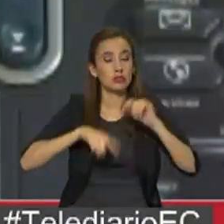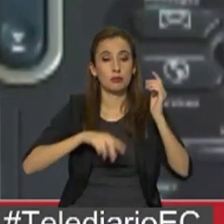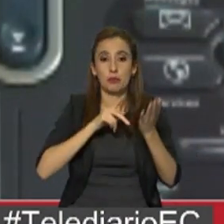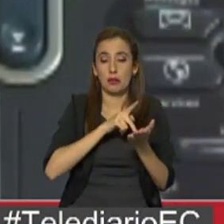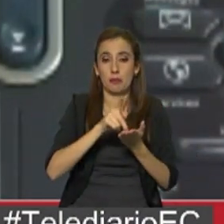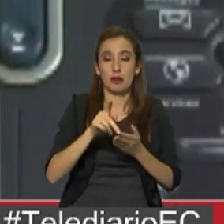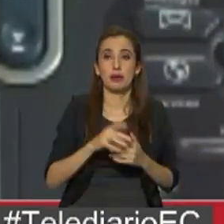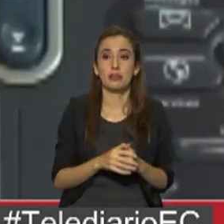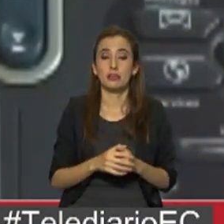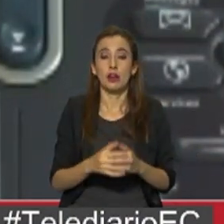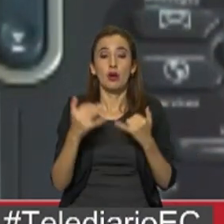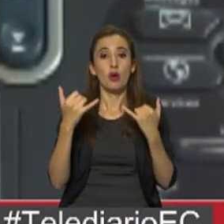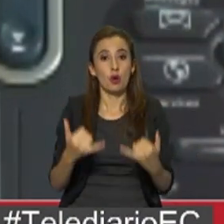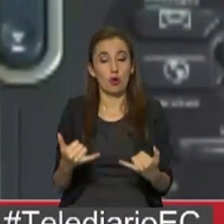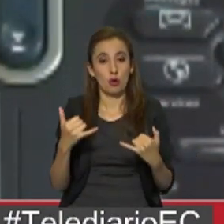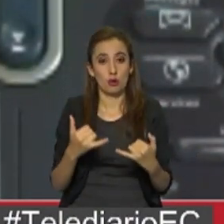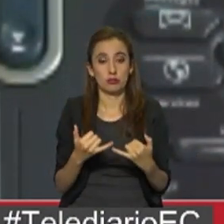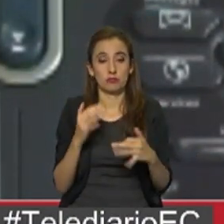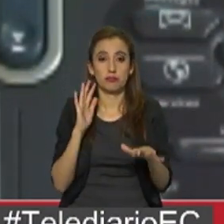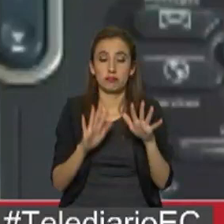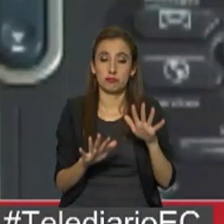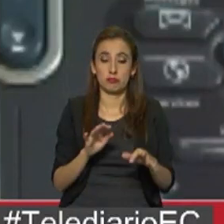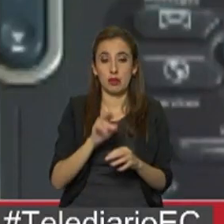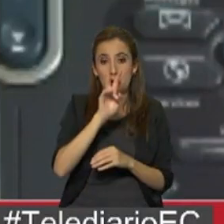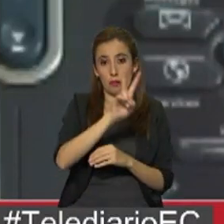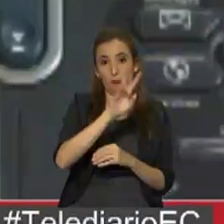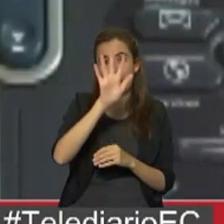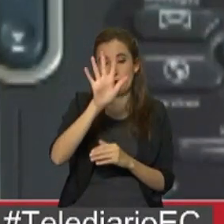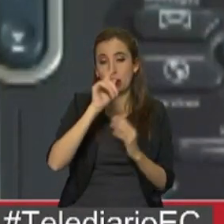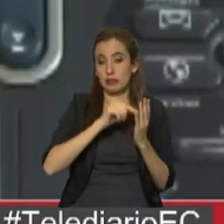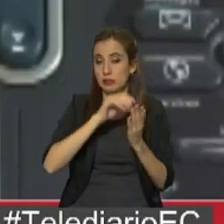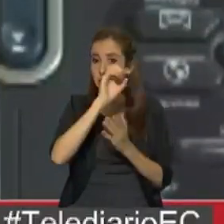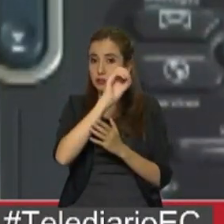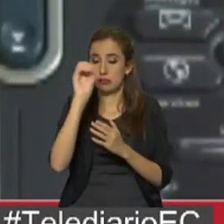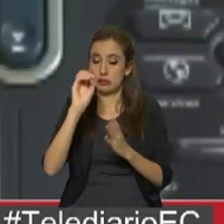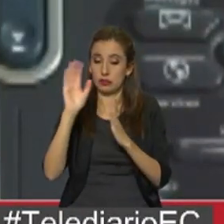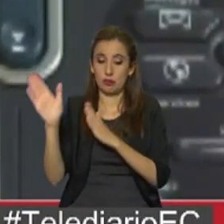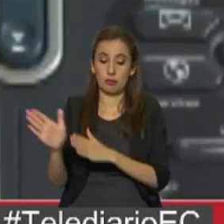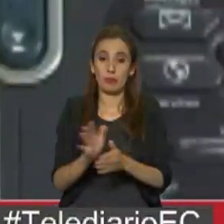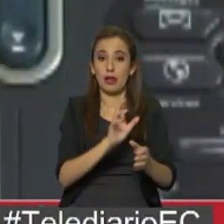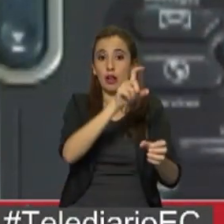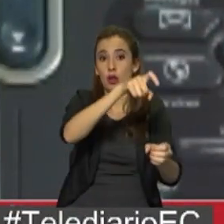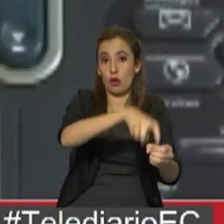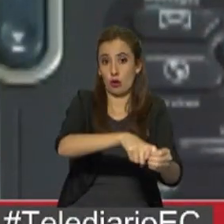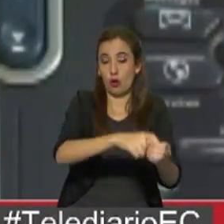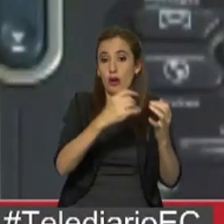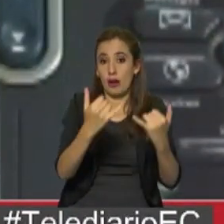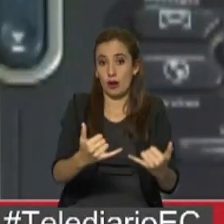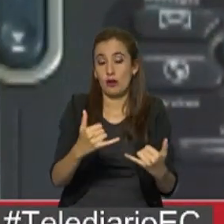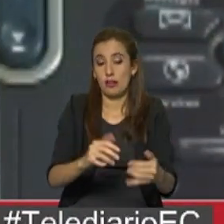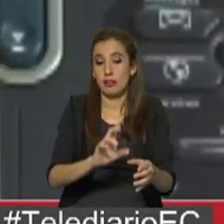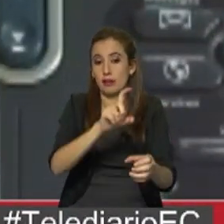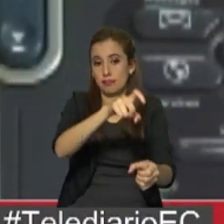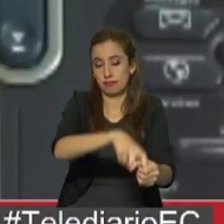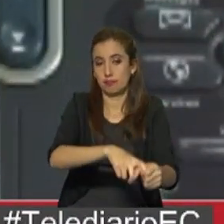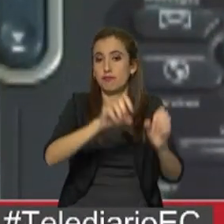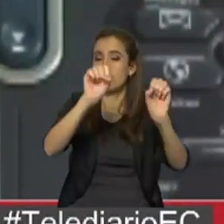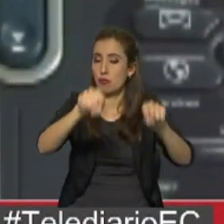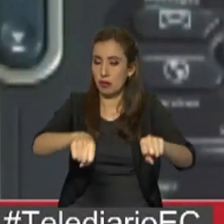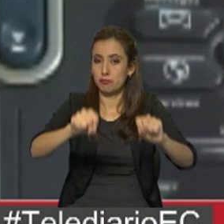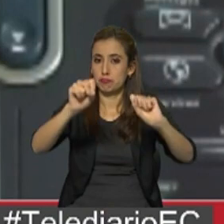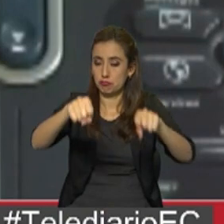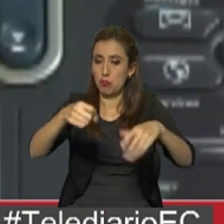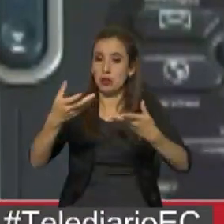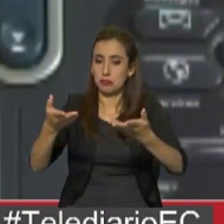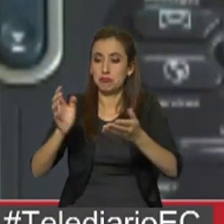pagar hoy por hoy estimamos que tenemos más de 25 mil afiliados en esta en esta condición que pueden acceder ya